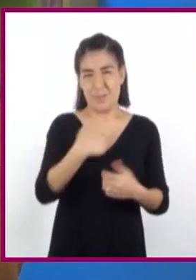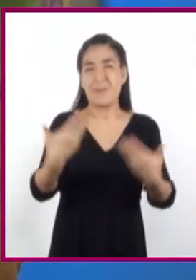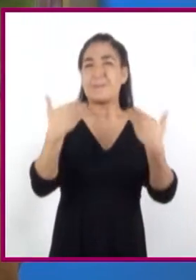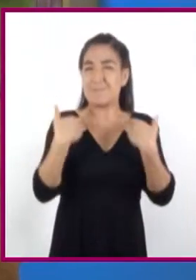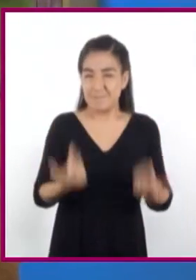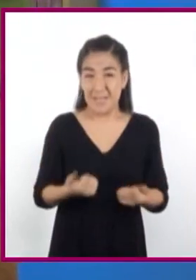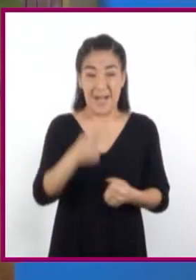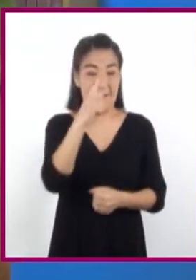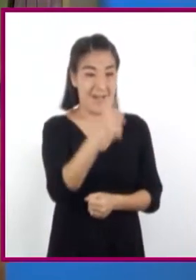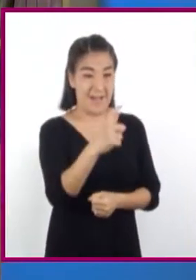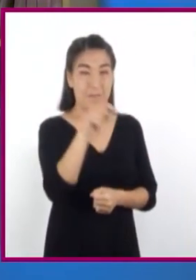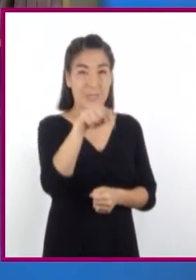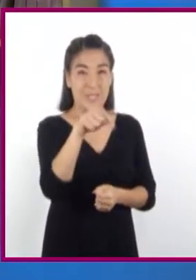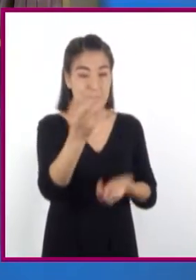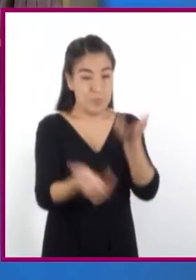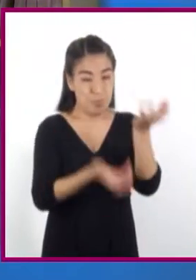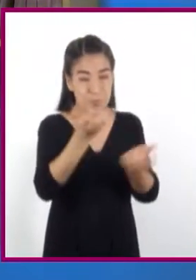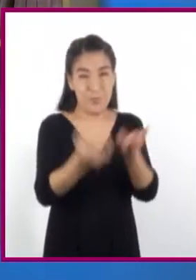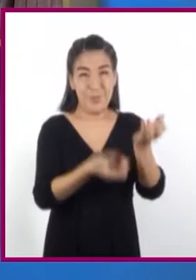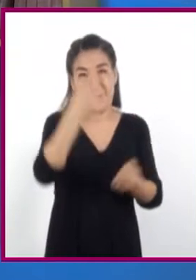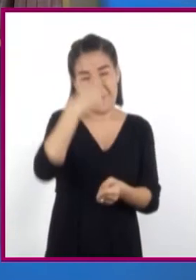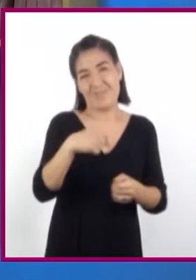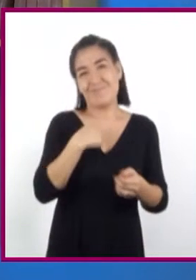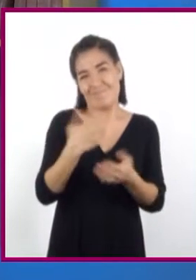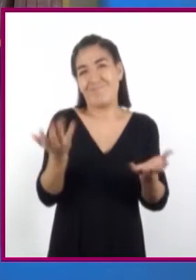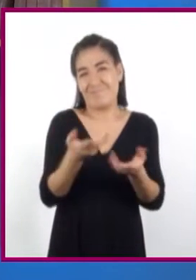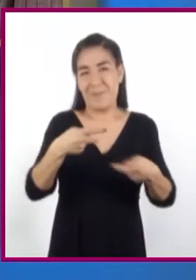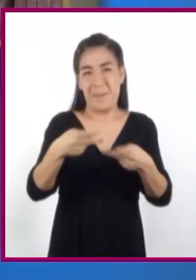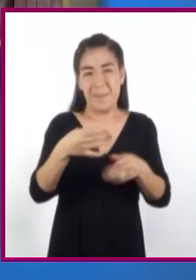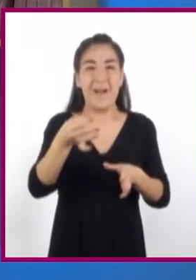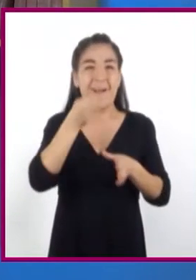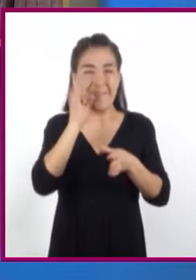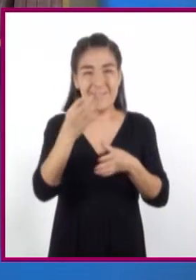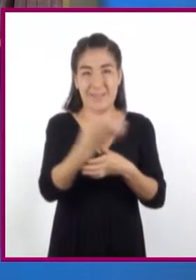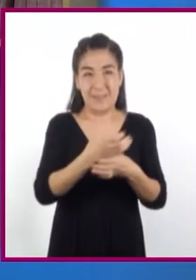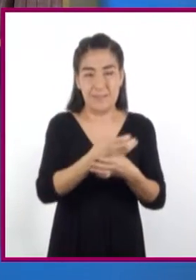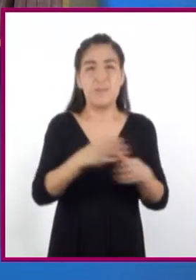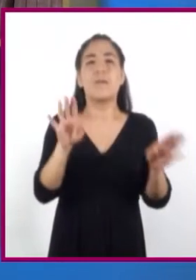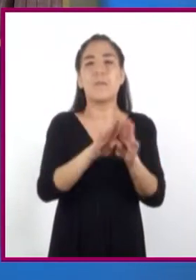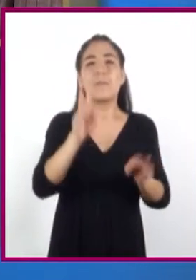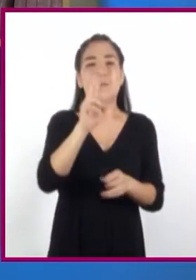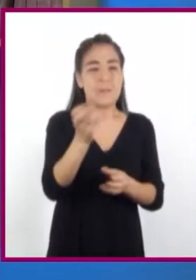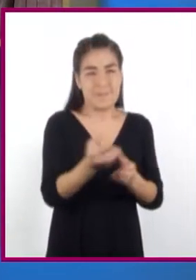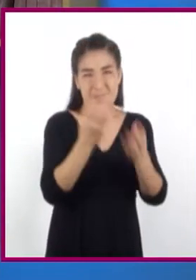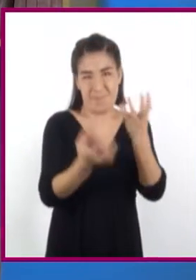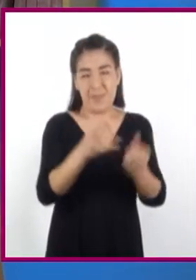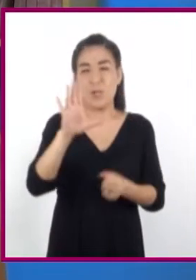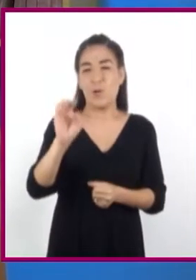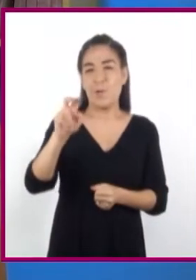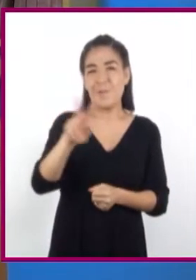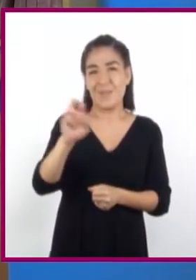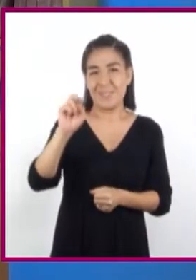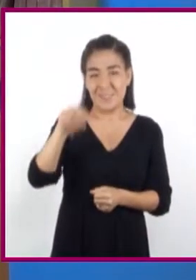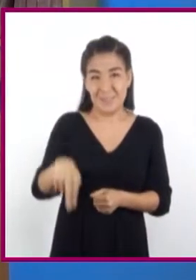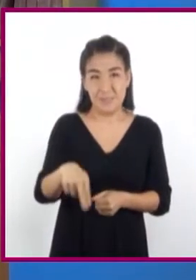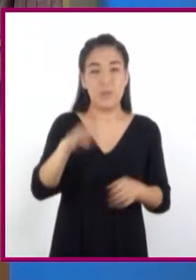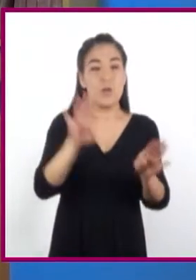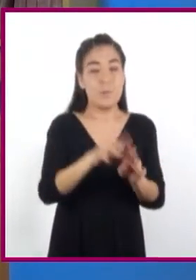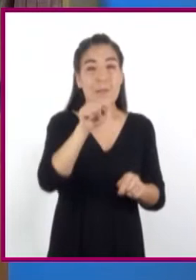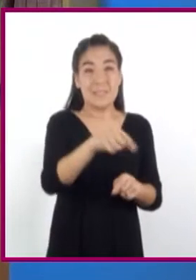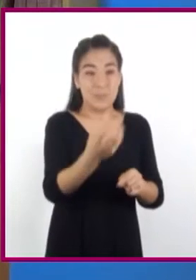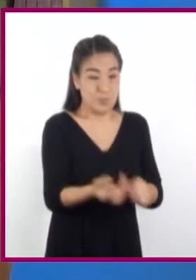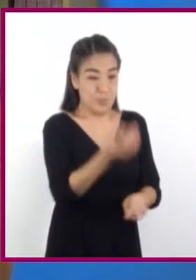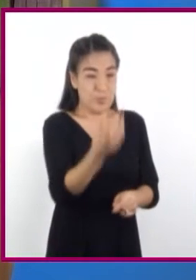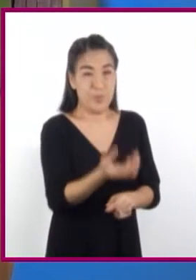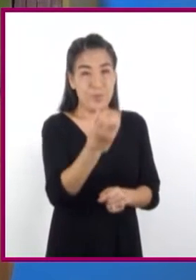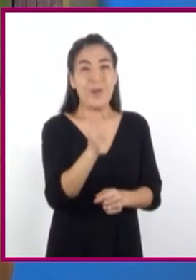que el agua que pongo a hervir para hacerme un café hierve por convección y la flama de la estufa calienta